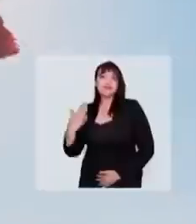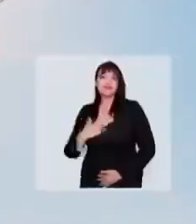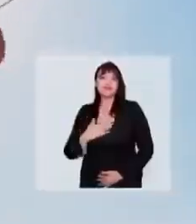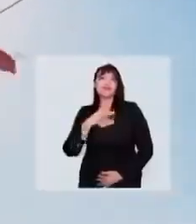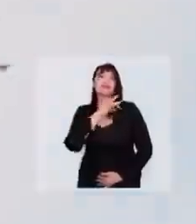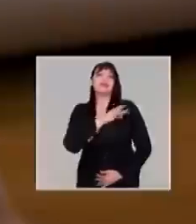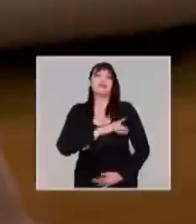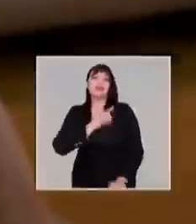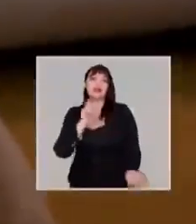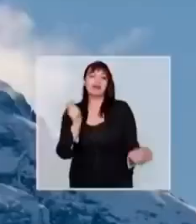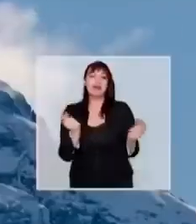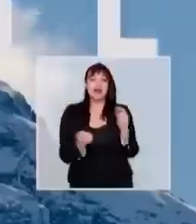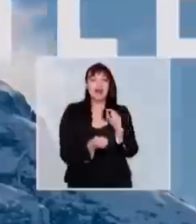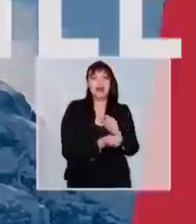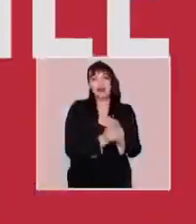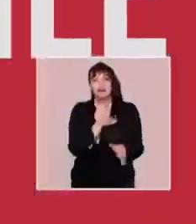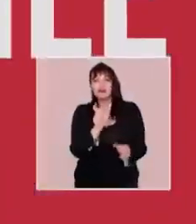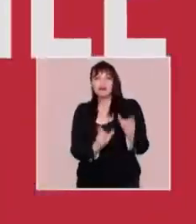¡Gracias!